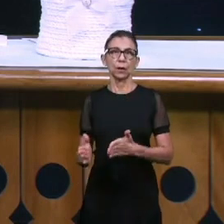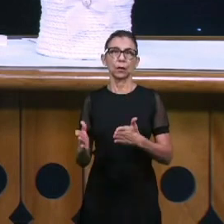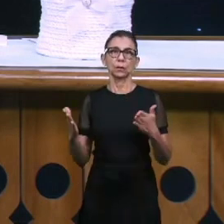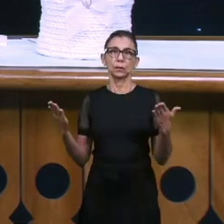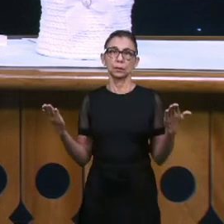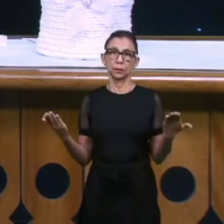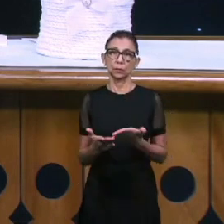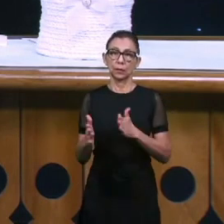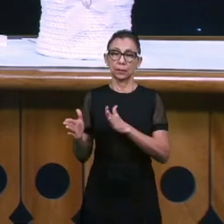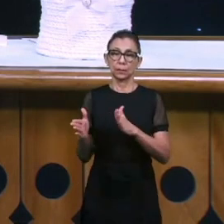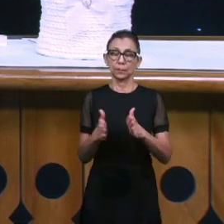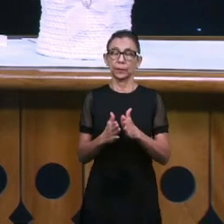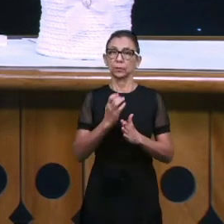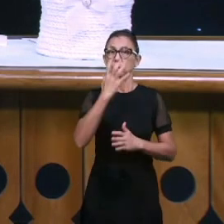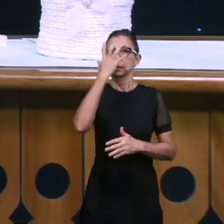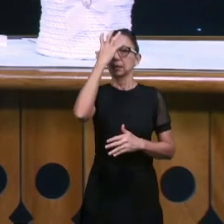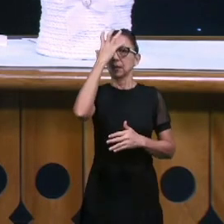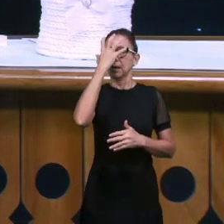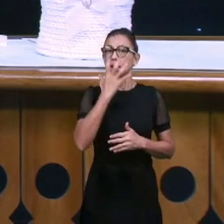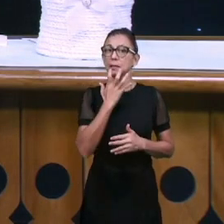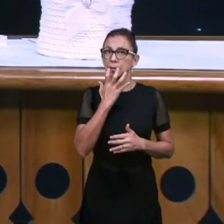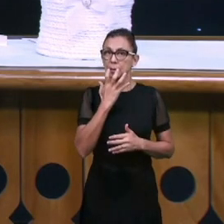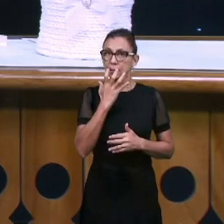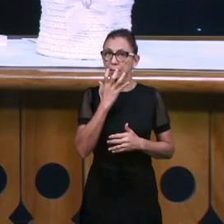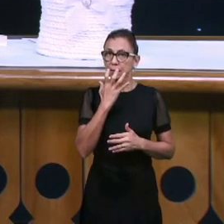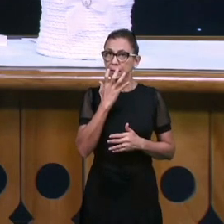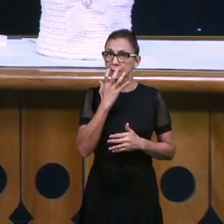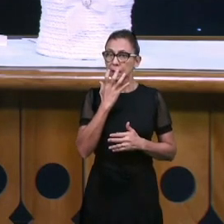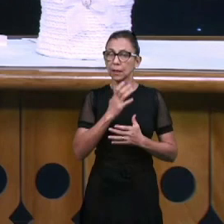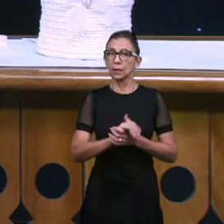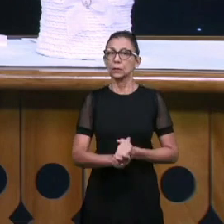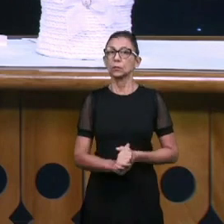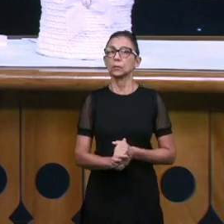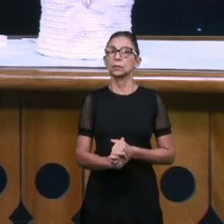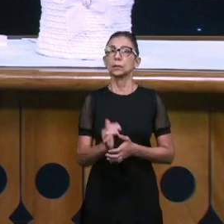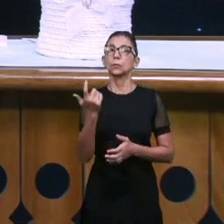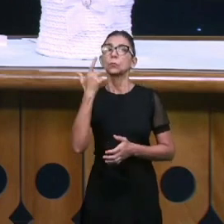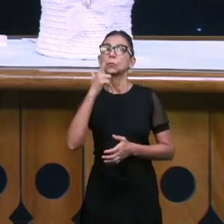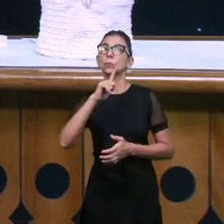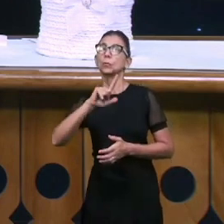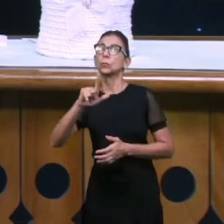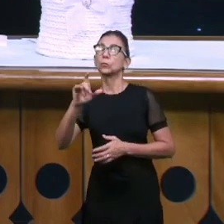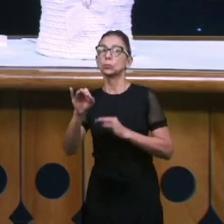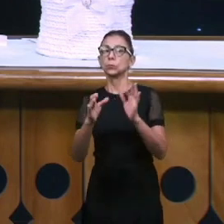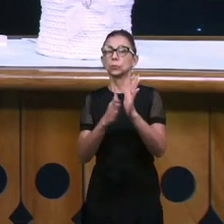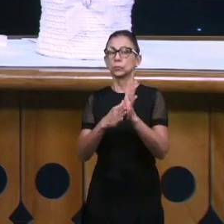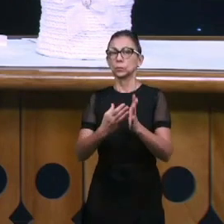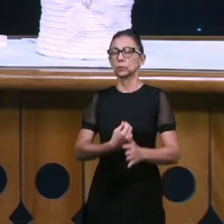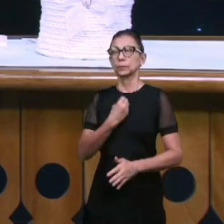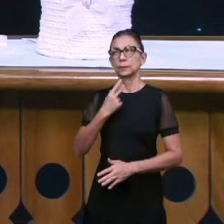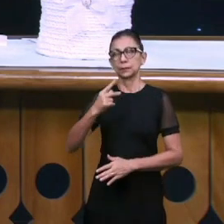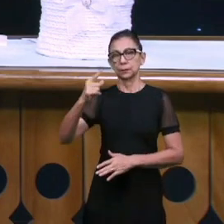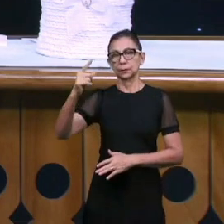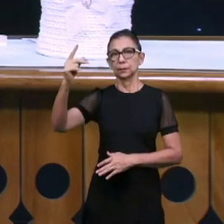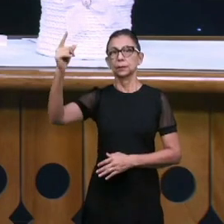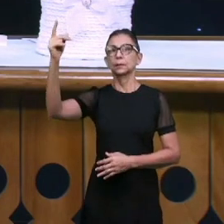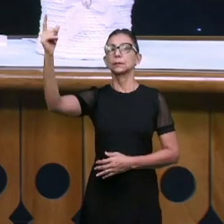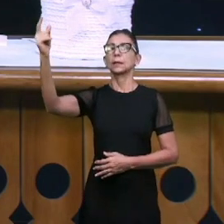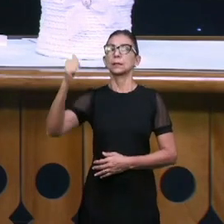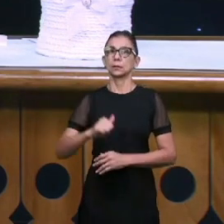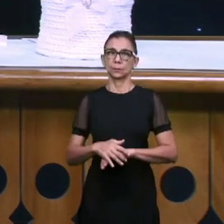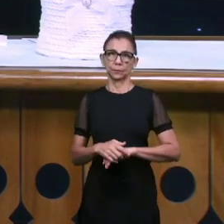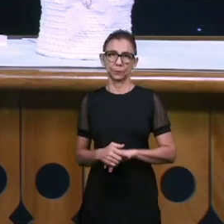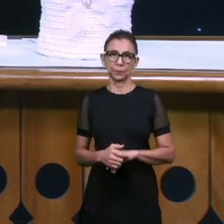este momento es un momento muy serio. Es para pasar al otro proyecto, que es el proyecto de vida eterna.